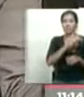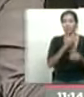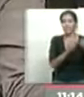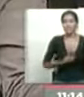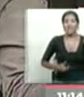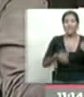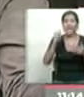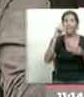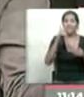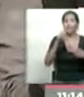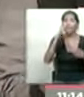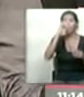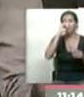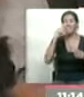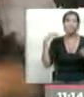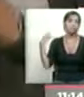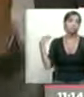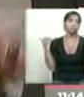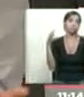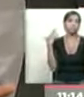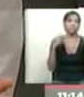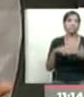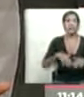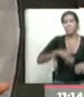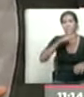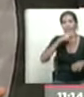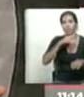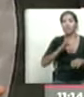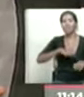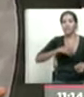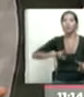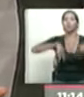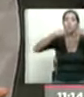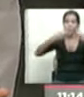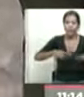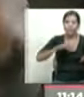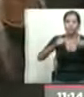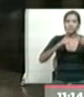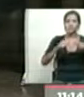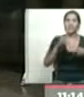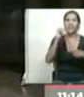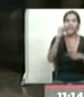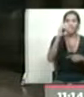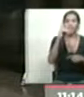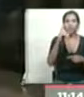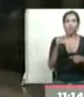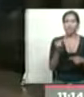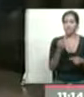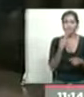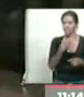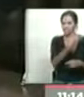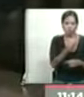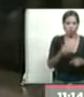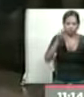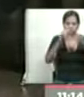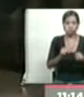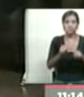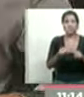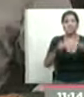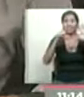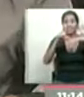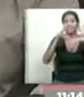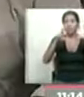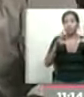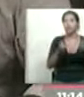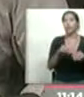no joda, como 20 años. Ay, y andan arrecho con él y quieren renovar la dirección de Acción Democrática y él no lo va a dejar. Él tiene 78 años, pero él hasta los